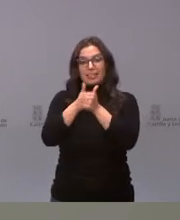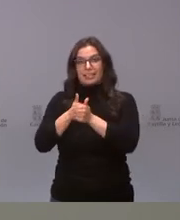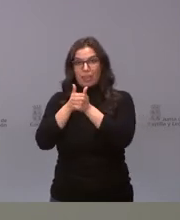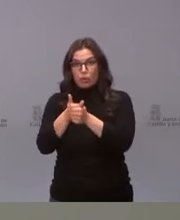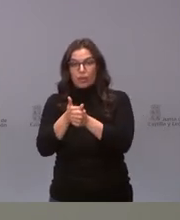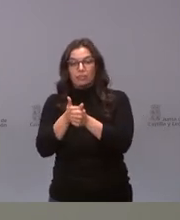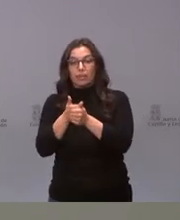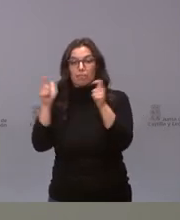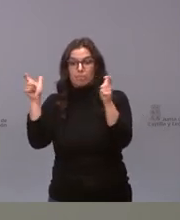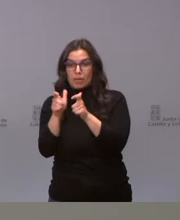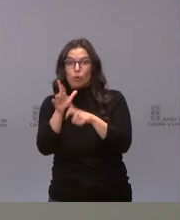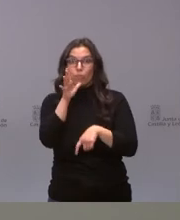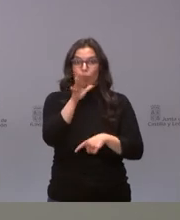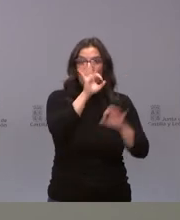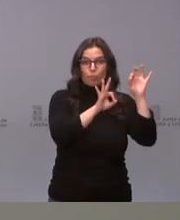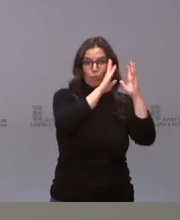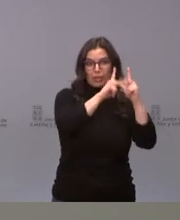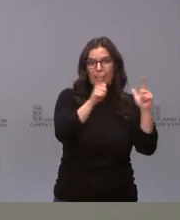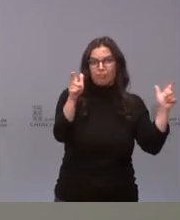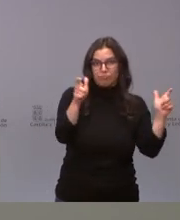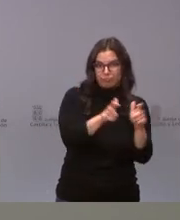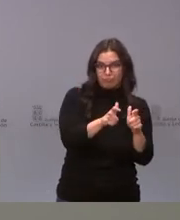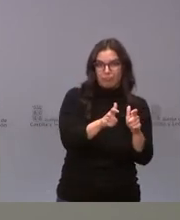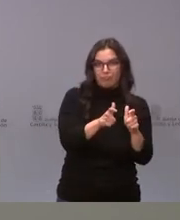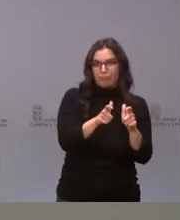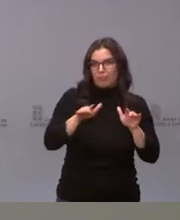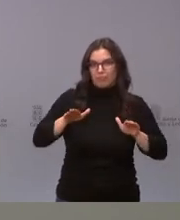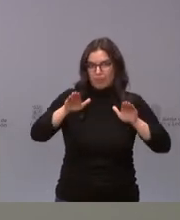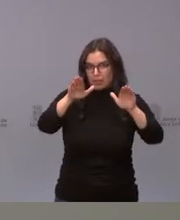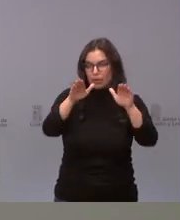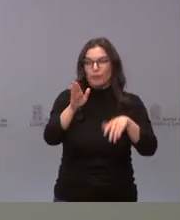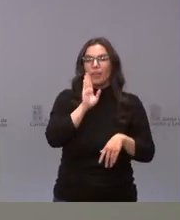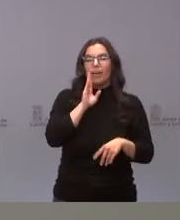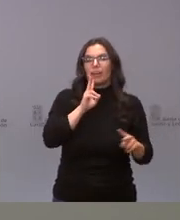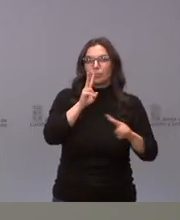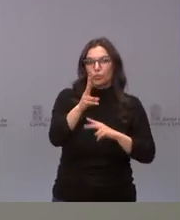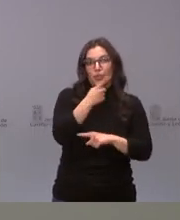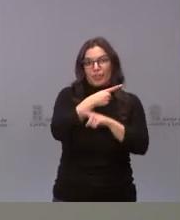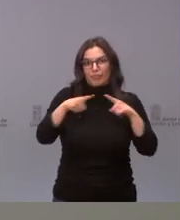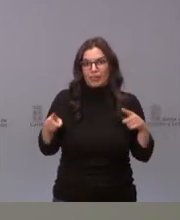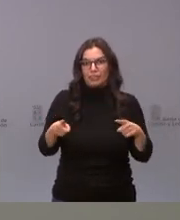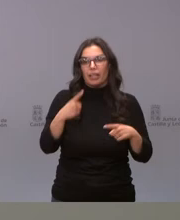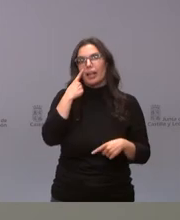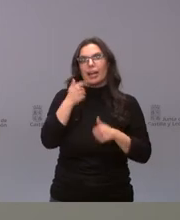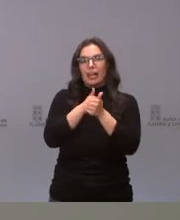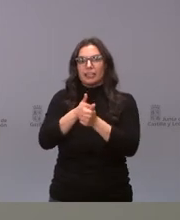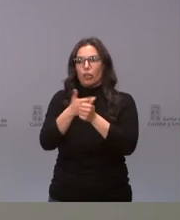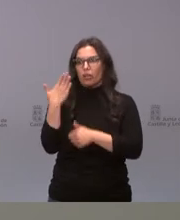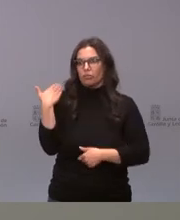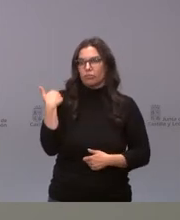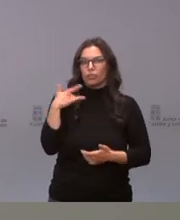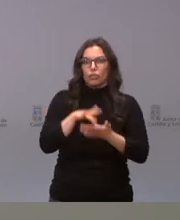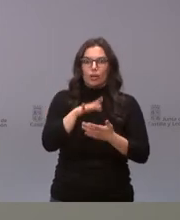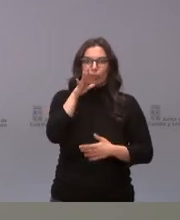que ver con las incidencias que tenemos. Vuelvo a decir lo que he contestado antes. No es lo mismo el número de rastreadores que teníamos cuando